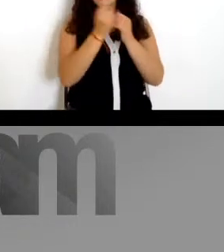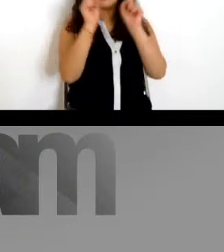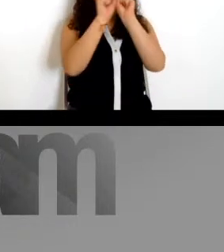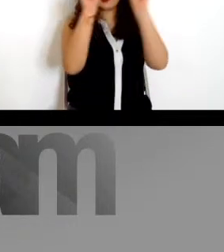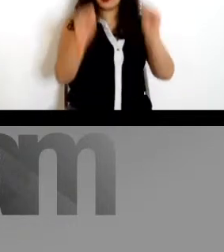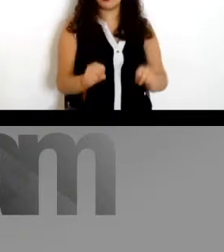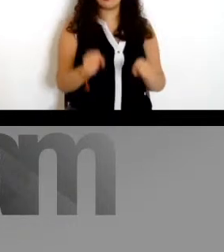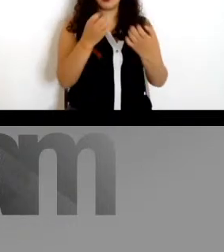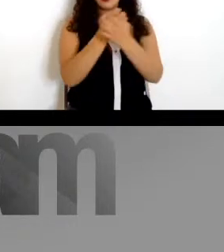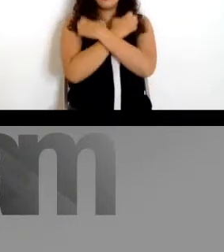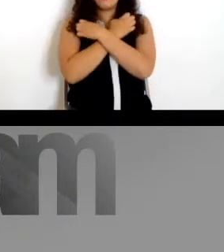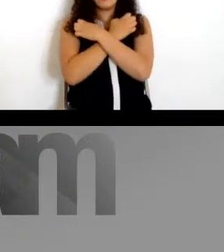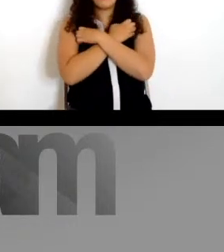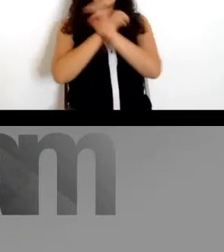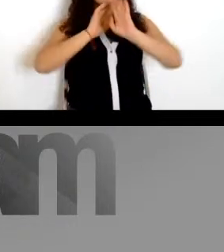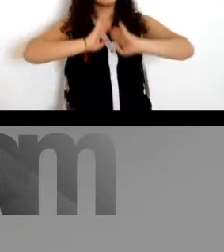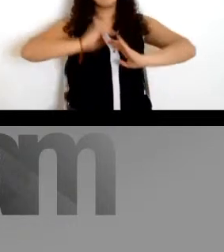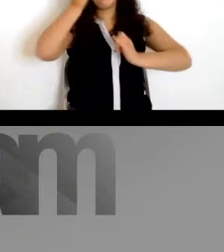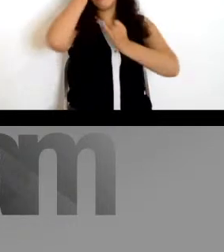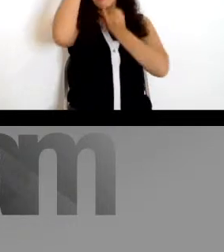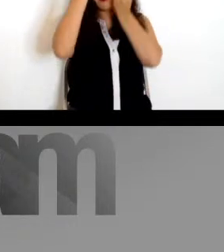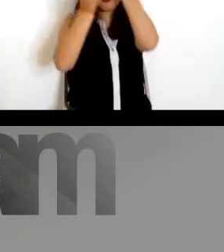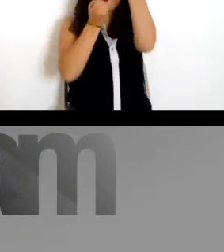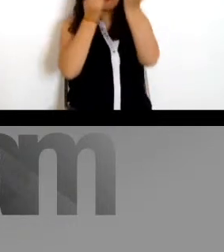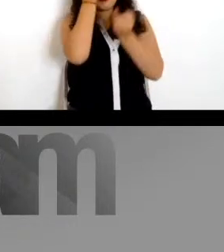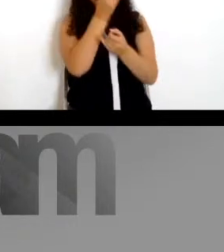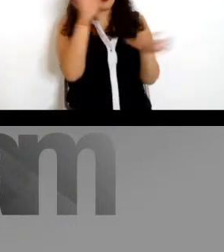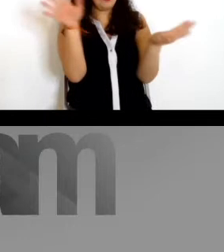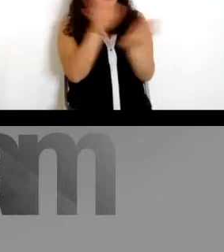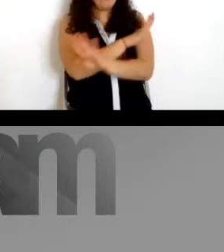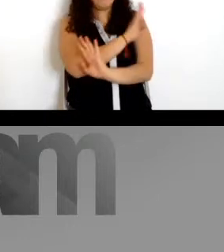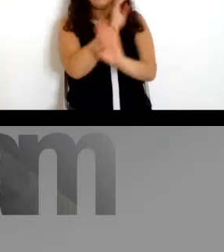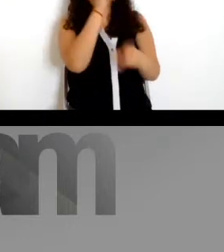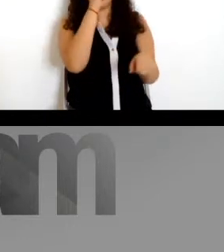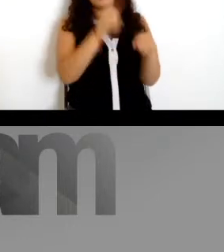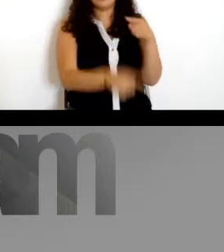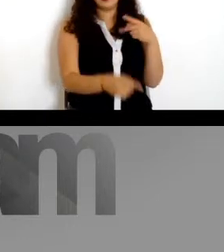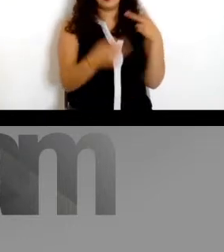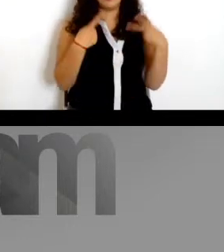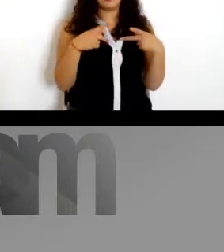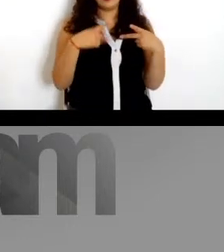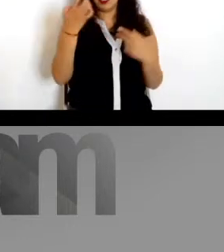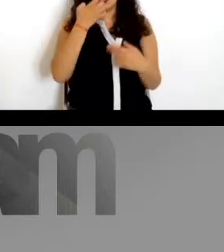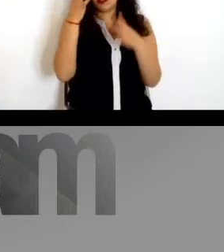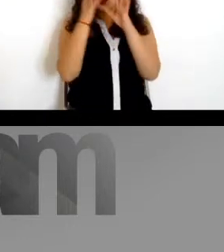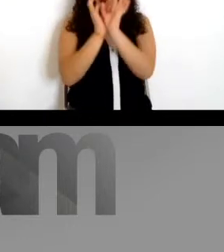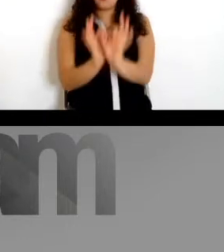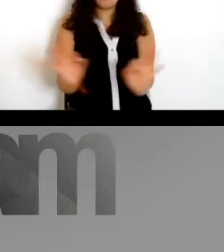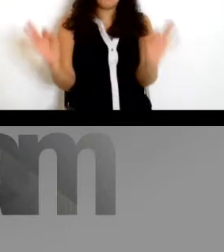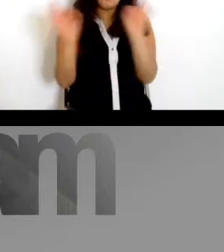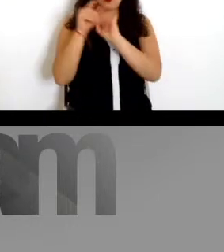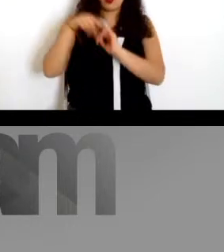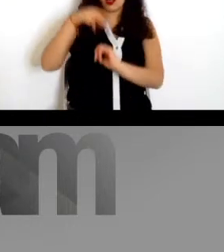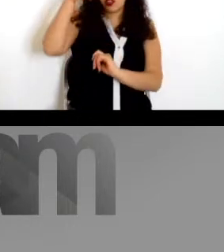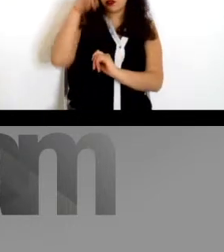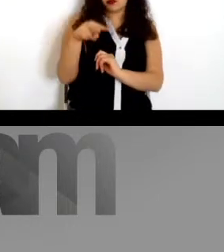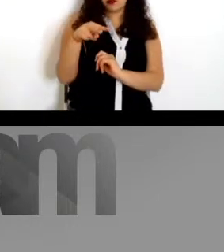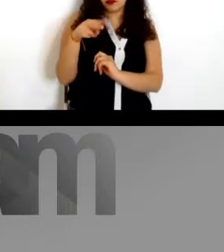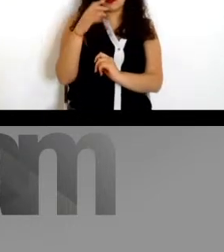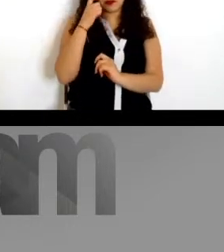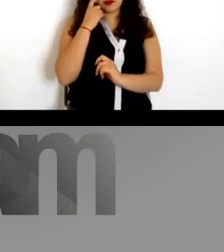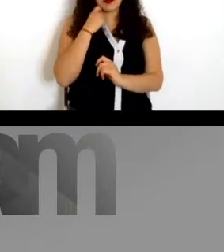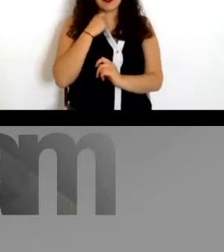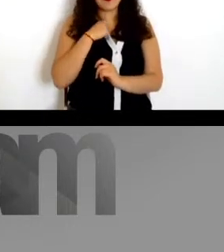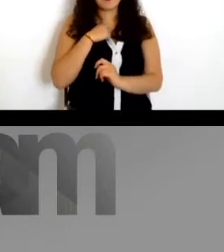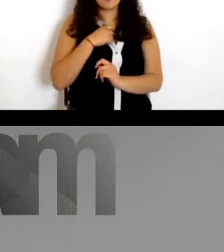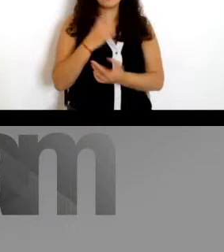rompe estereotipos, ¿no? Pensar a profesores de una escuela tan importante como es esta en nuestro país, en donde incluso pueden ser no solo